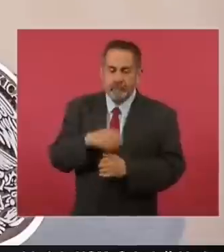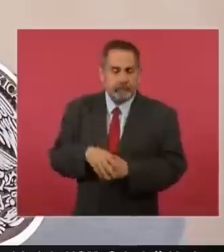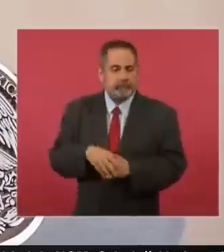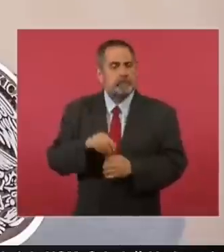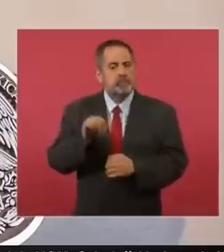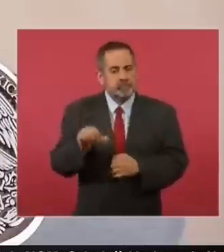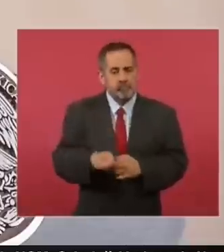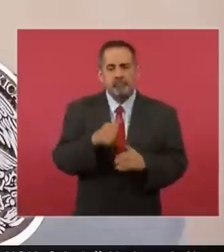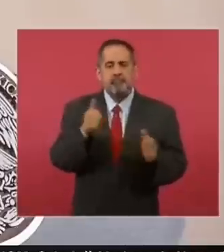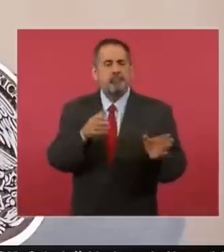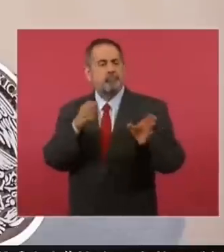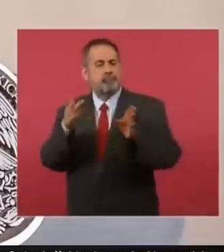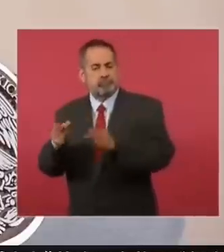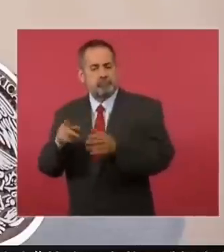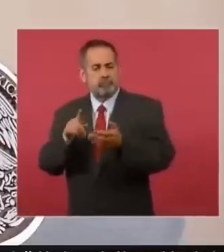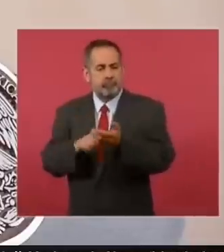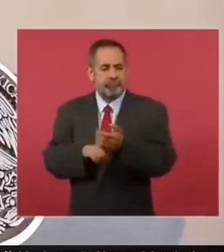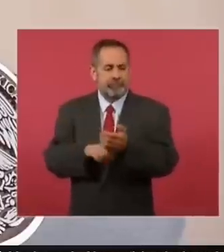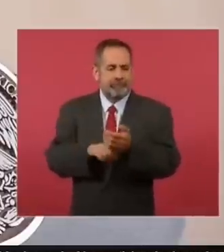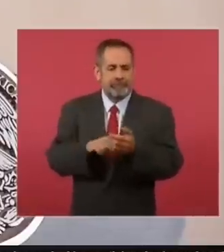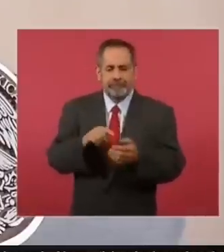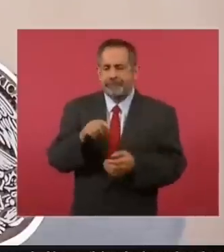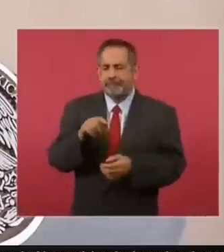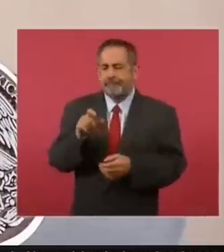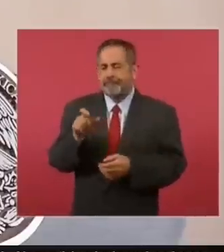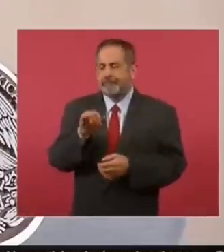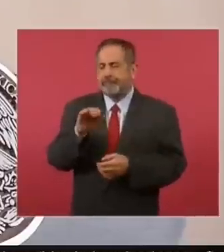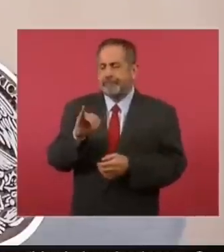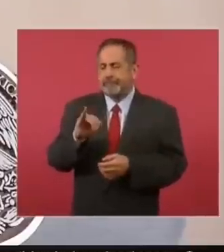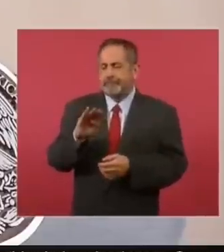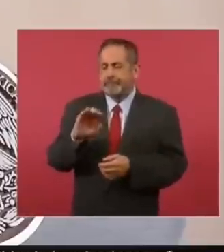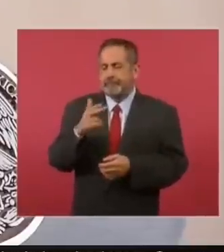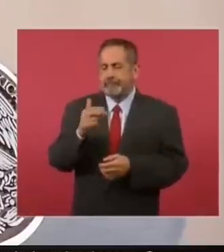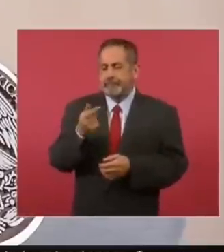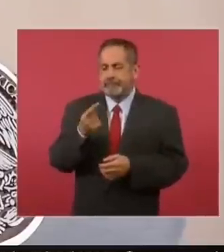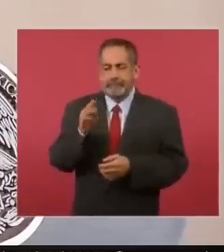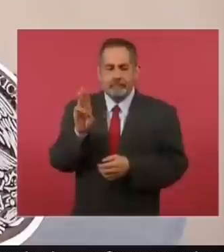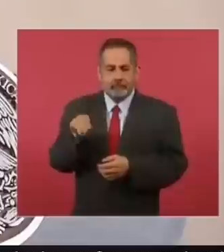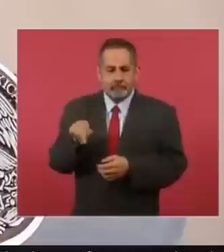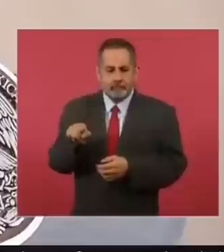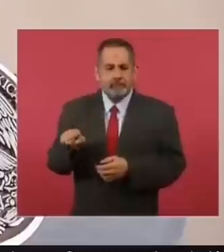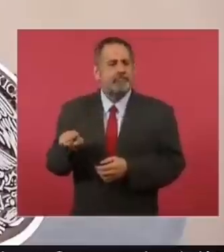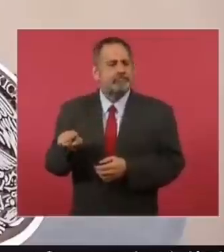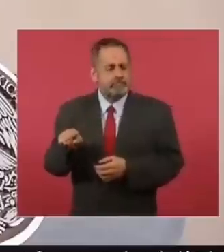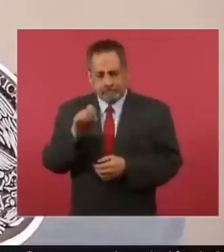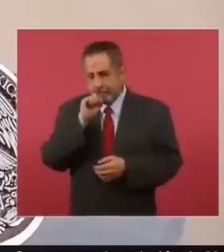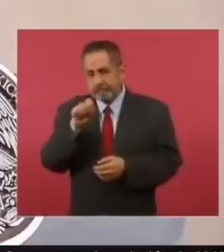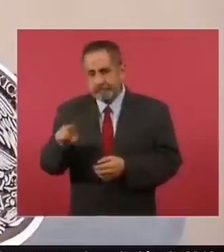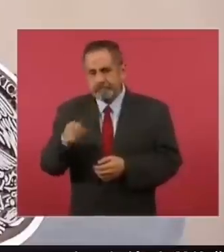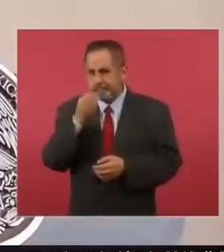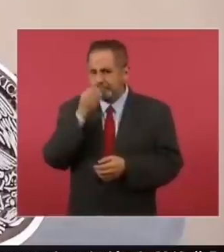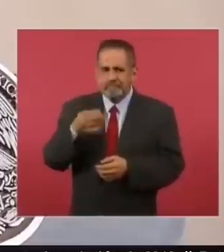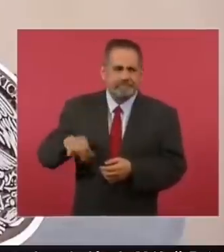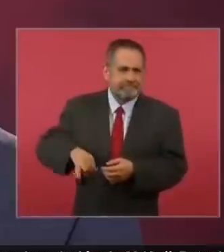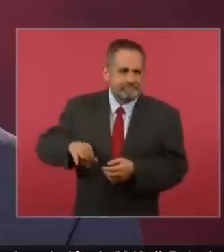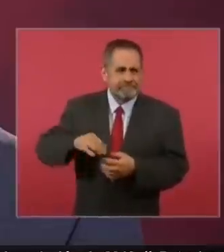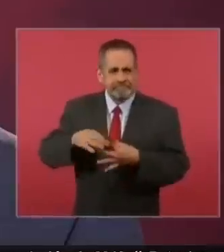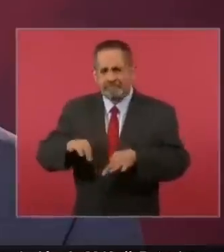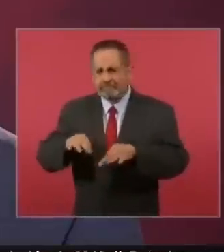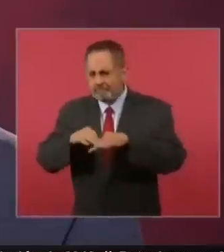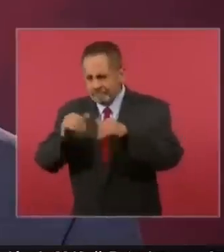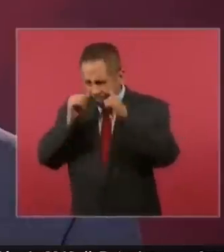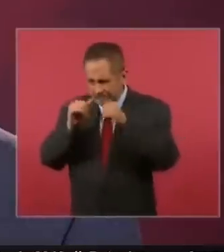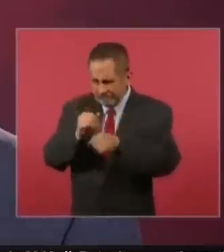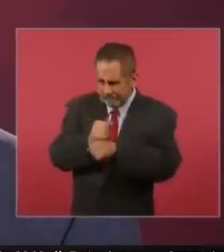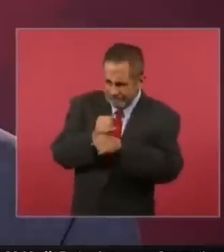atenderemos es Civic chaltún al norte de Mérida una zona de enorme interés para la arqueología